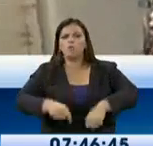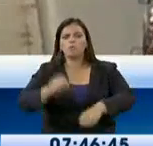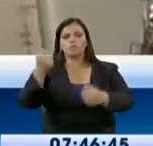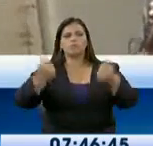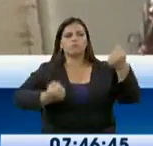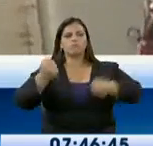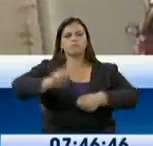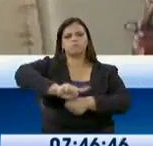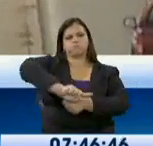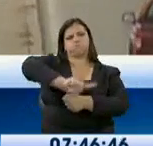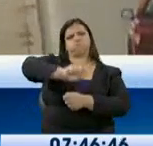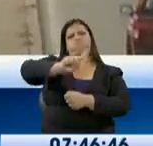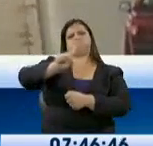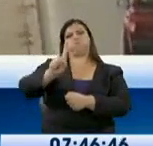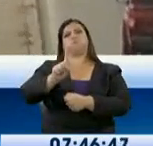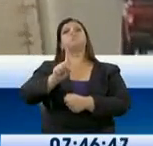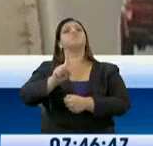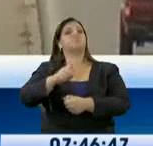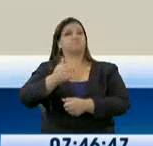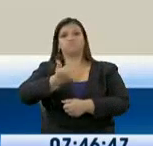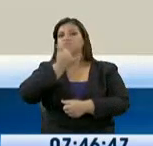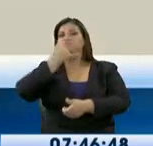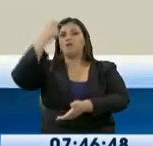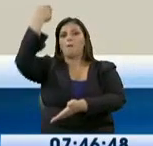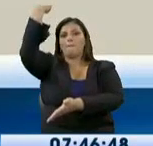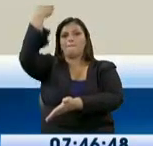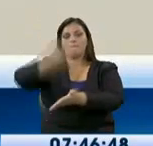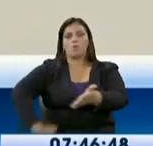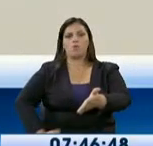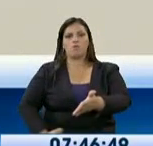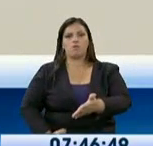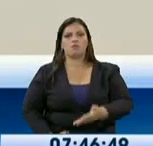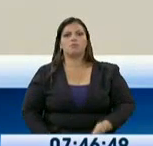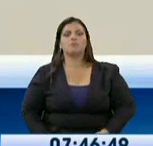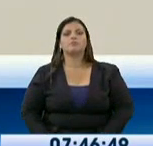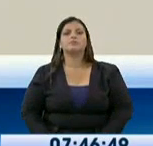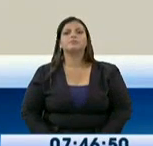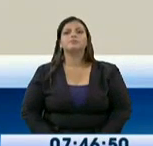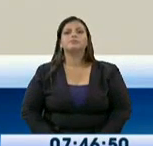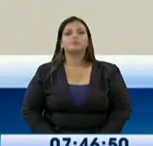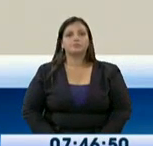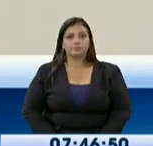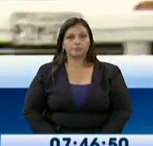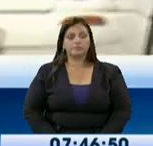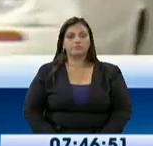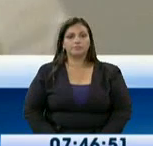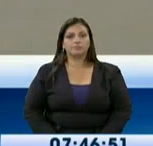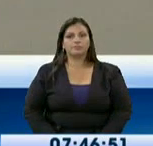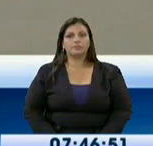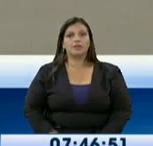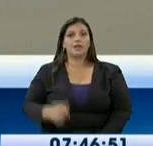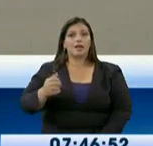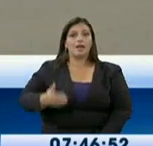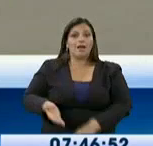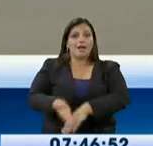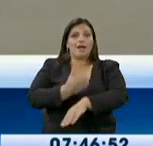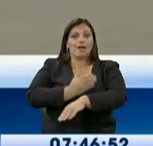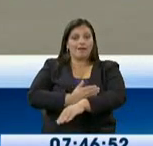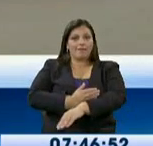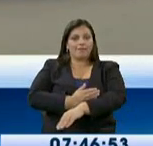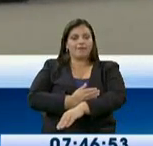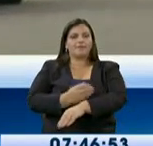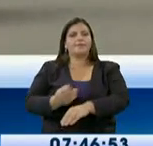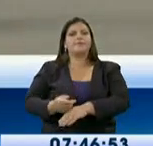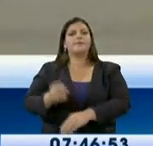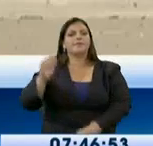los encuentra a lo largo de una de las vías más utilizadas de Guayaquil. Esto ligado a que desde este fin de semana los artefactos controla